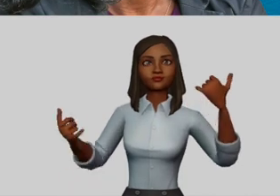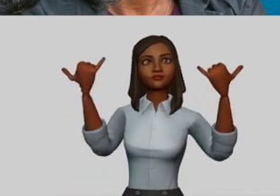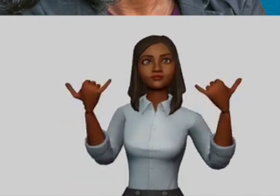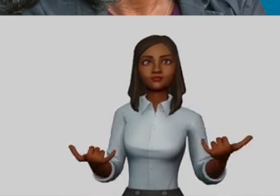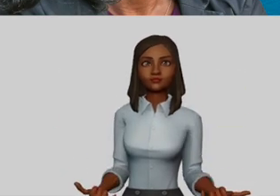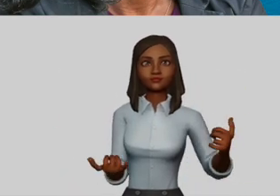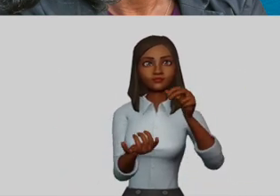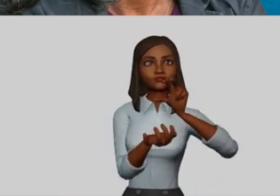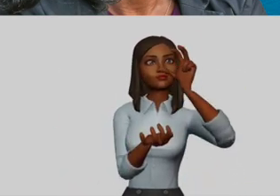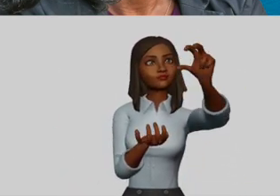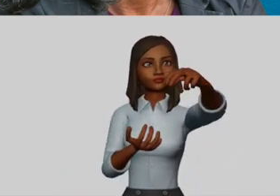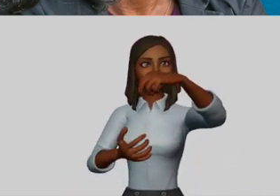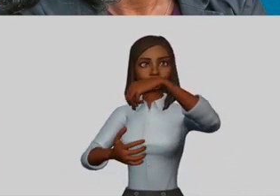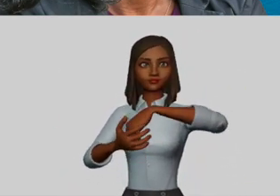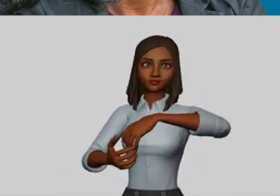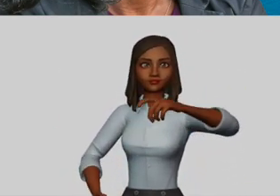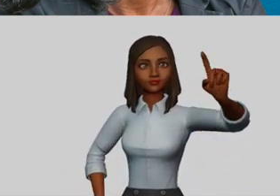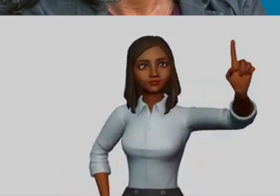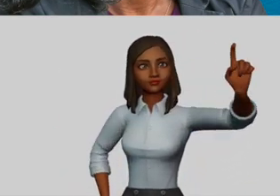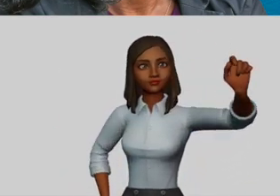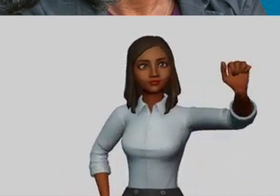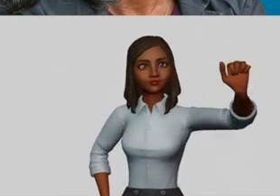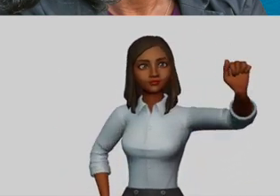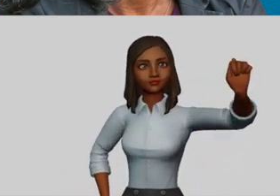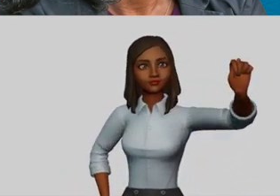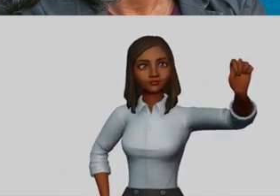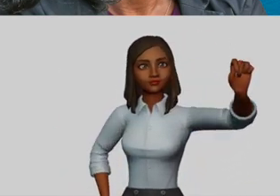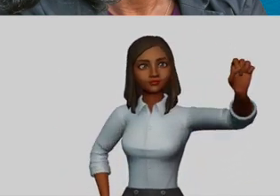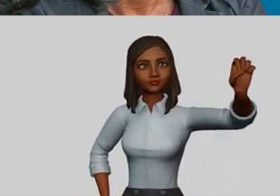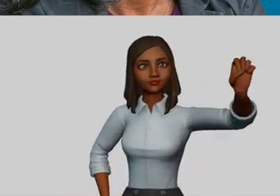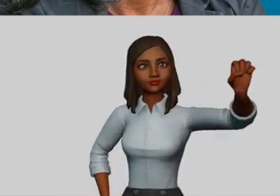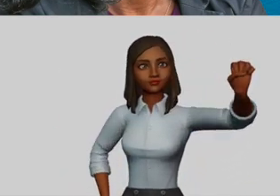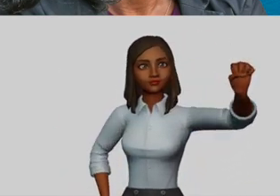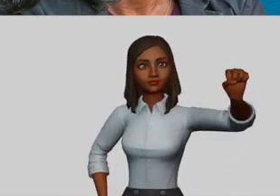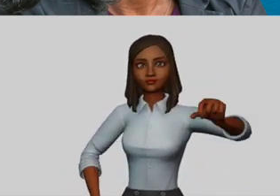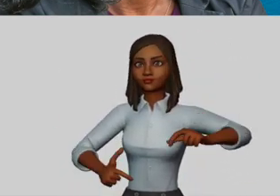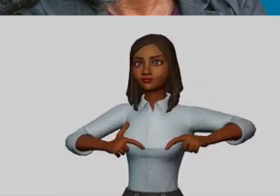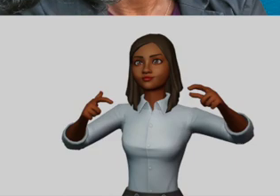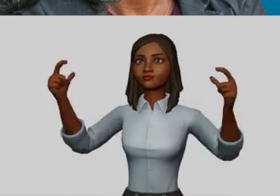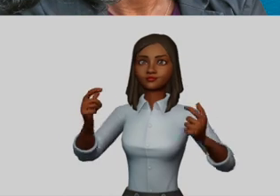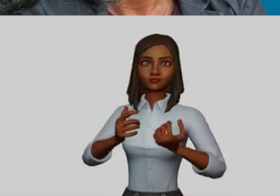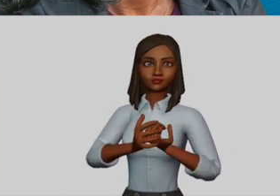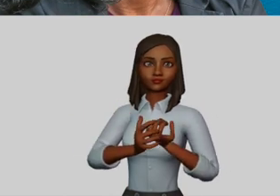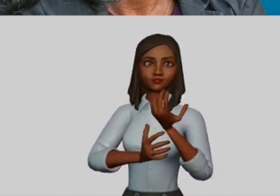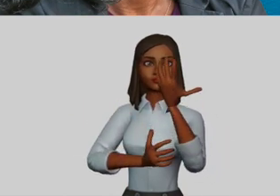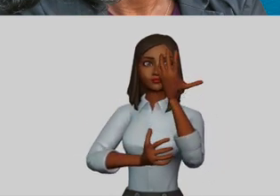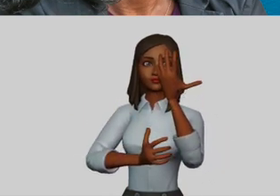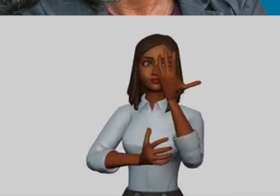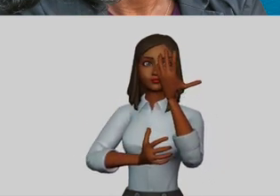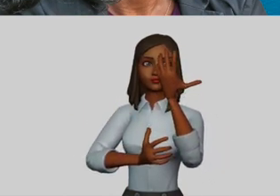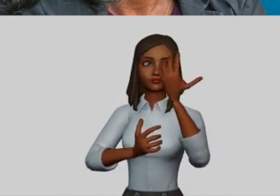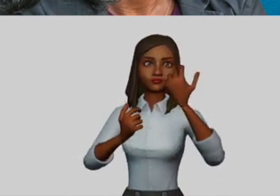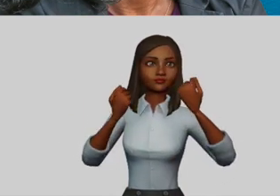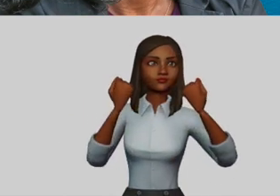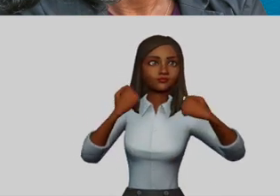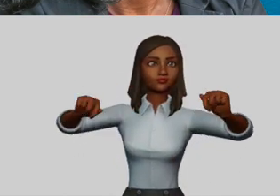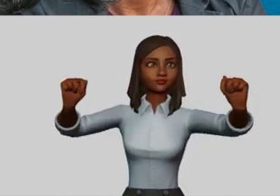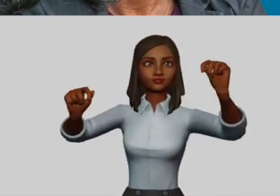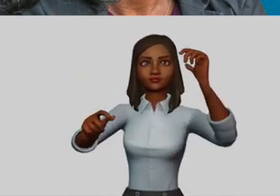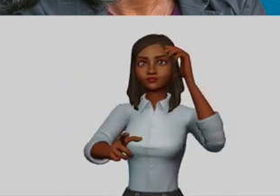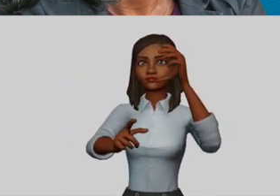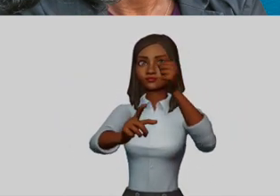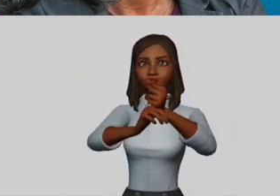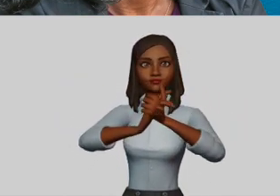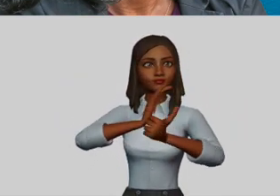tiene que coger. Claro. Y lo que nos está dando empuje es que también el gobierno americano está bien interesado en esto. Entonces estamos